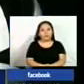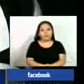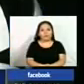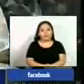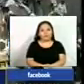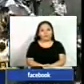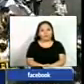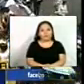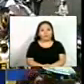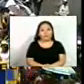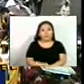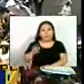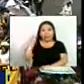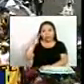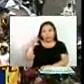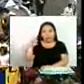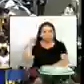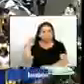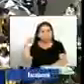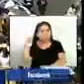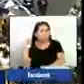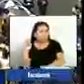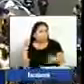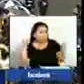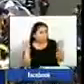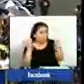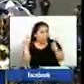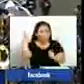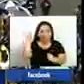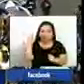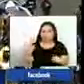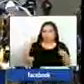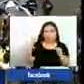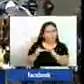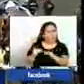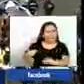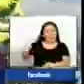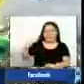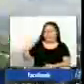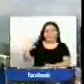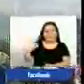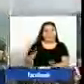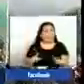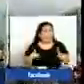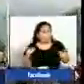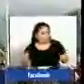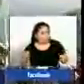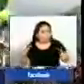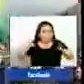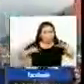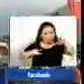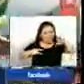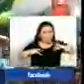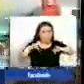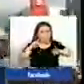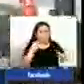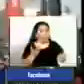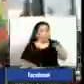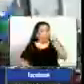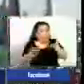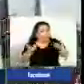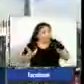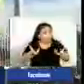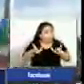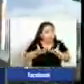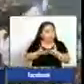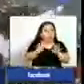En 2020 las fiestas agostinas no serán como antes. El alto nivel de contagio que éstas podrían generar